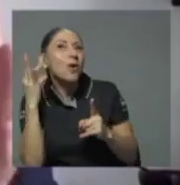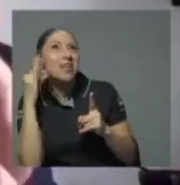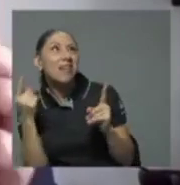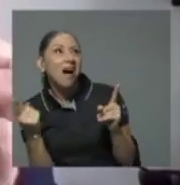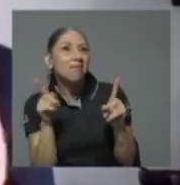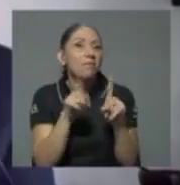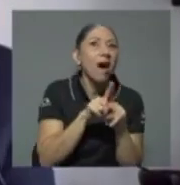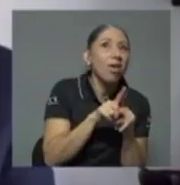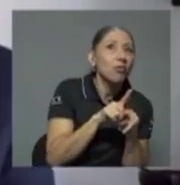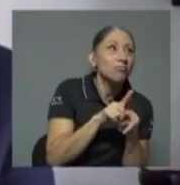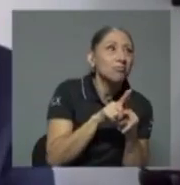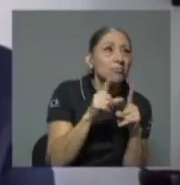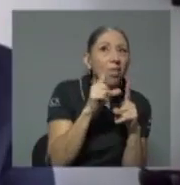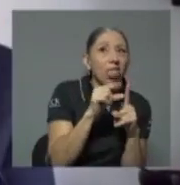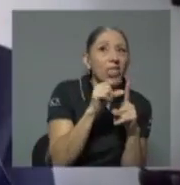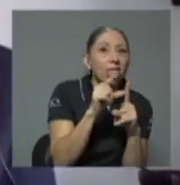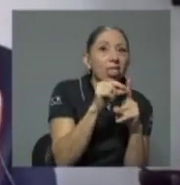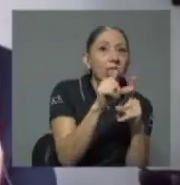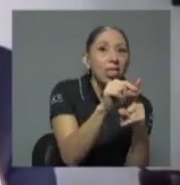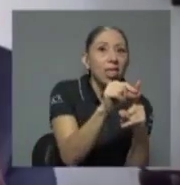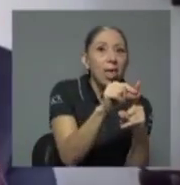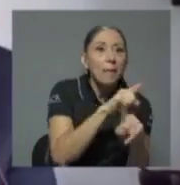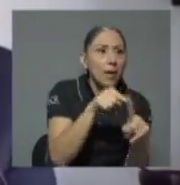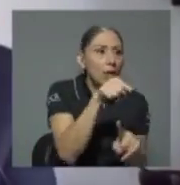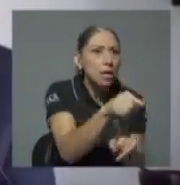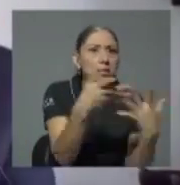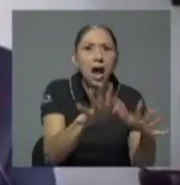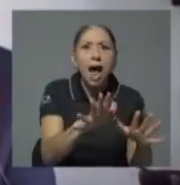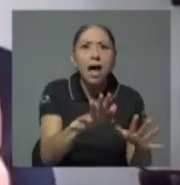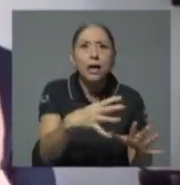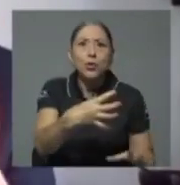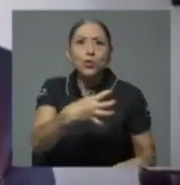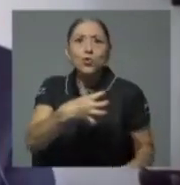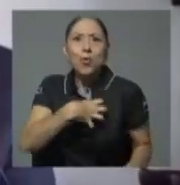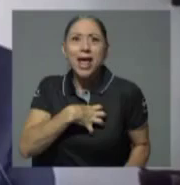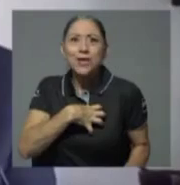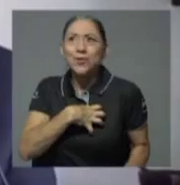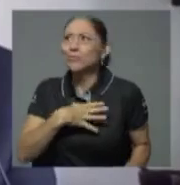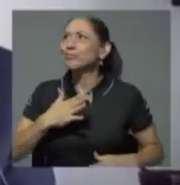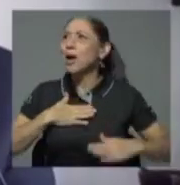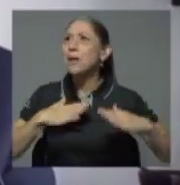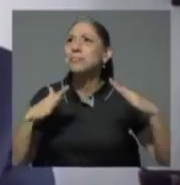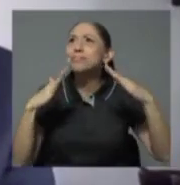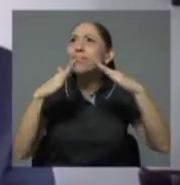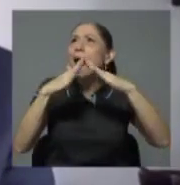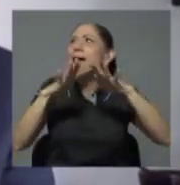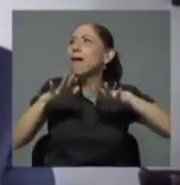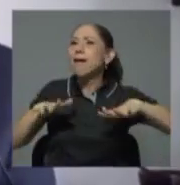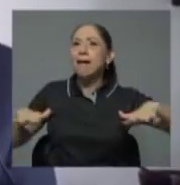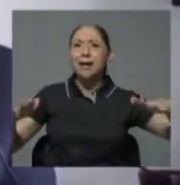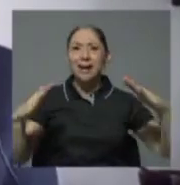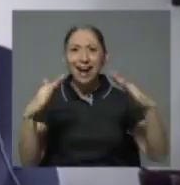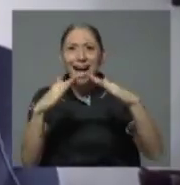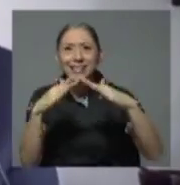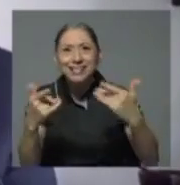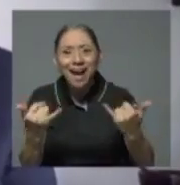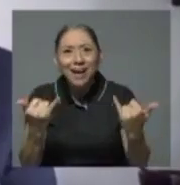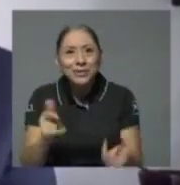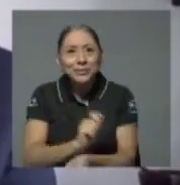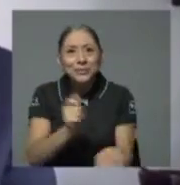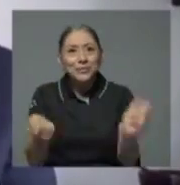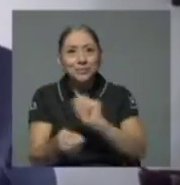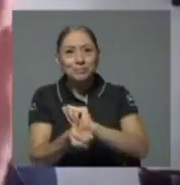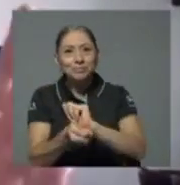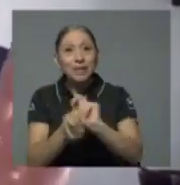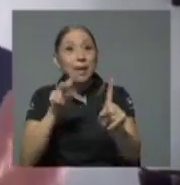a sentirse dueño, propietario de su techo, de su casa de habitación, su visión de